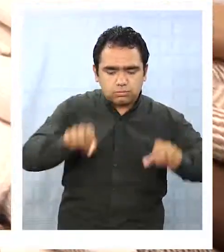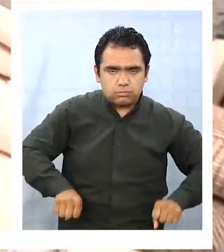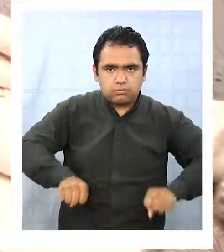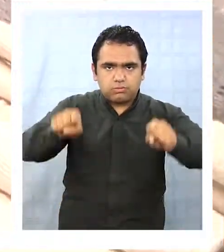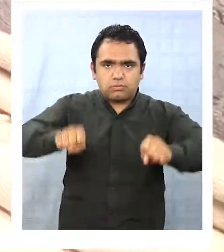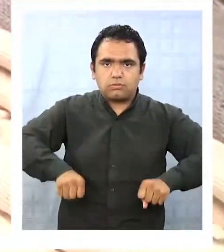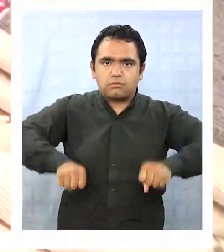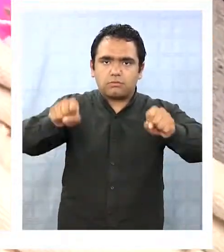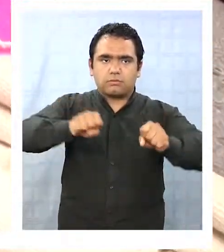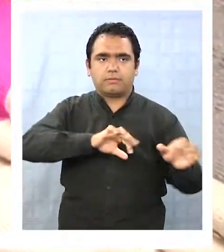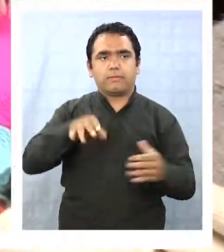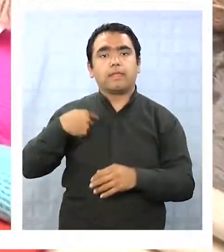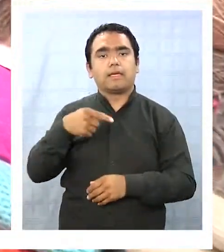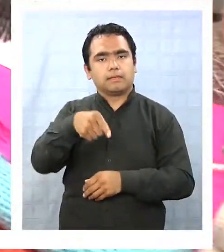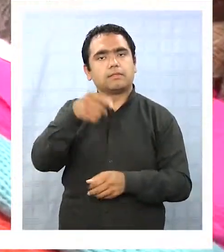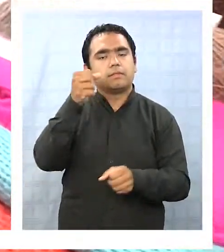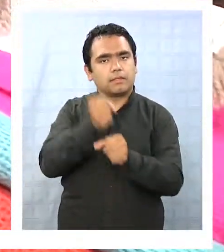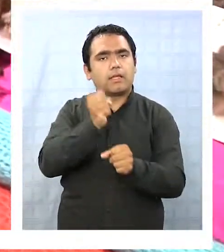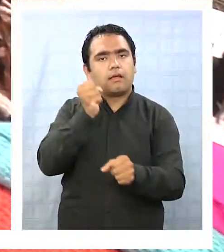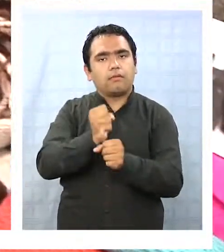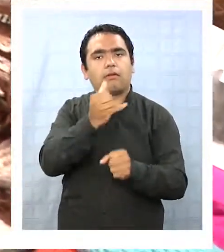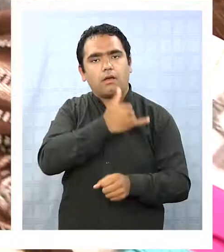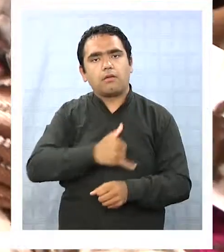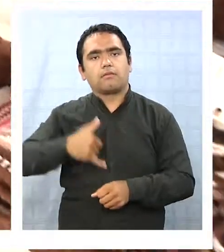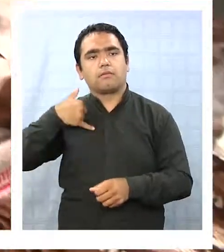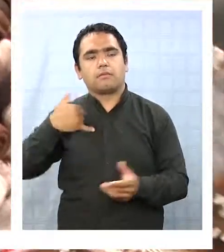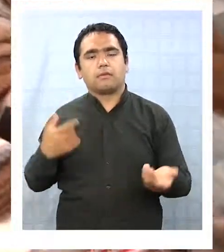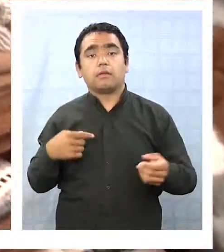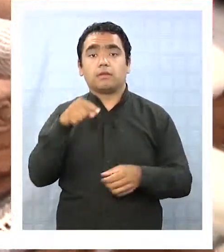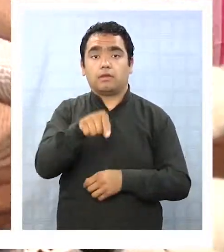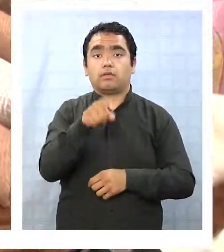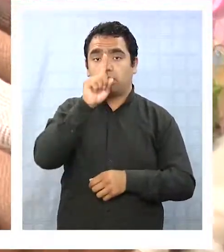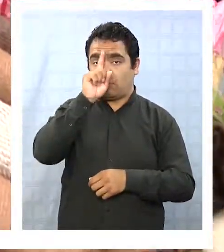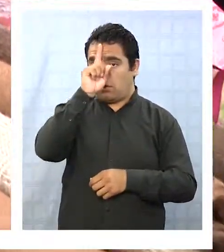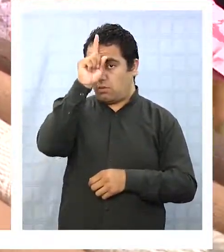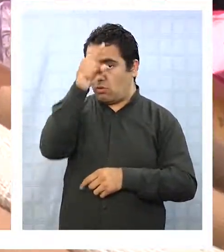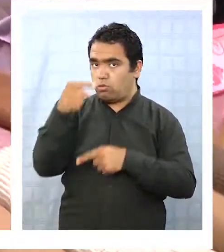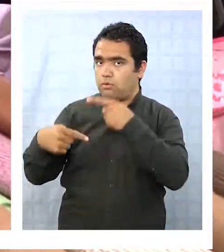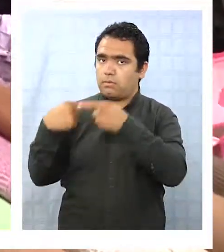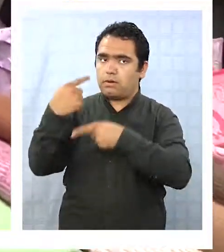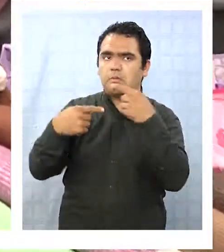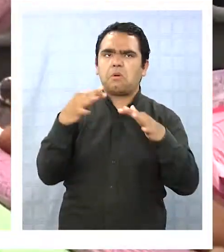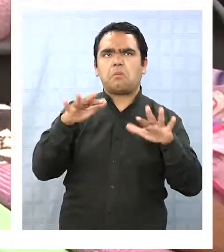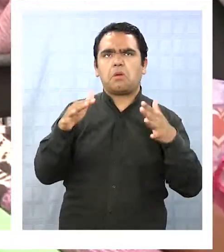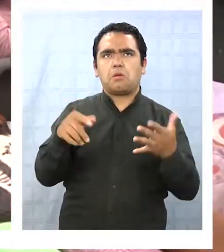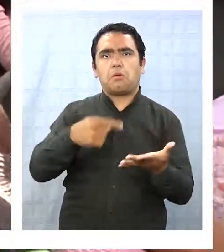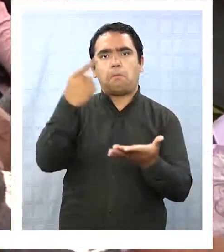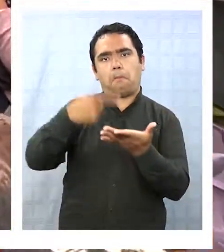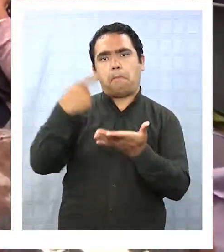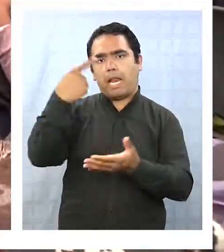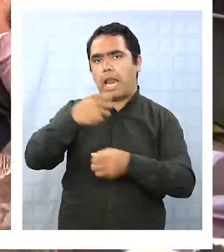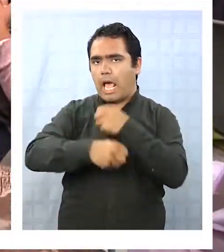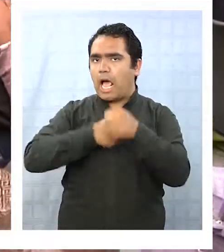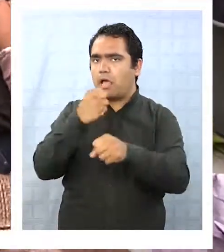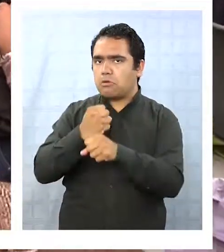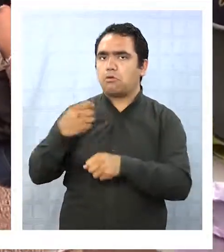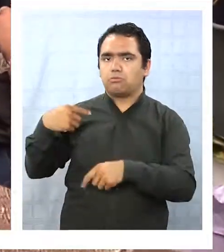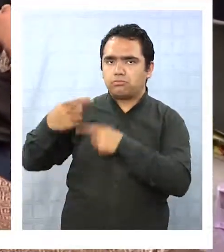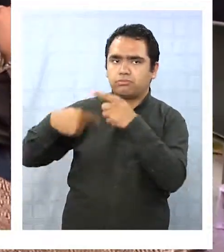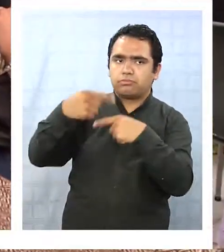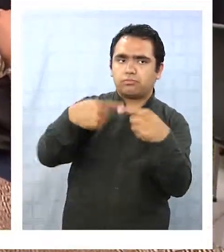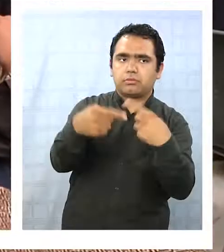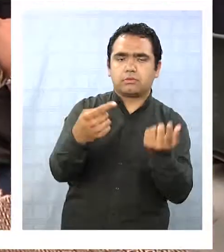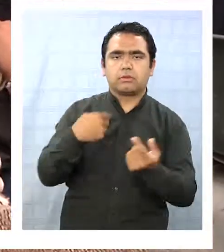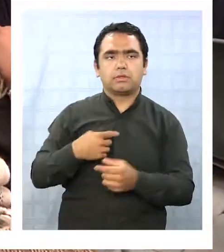Es un telar original. Exactamente. Entonces tú dices, esto es una tradición de mil años, fácilmente. Si tú vas al museo y miras, ah, se hacía